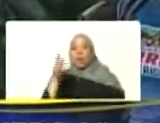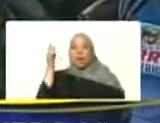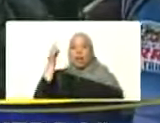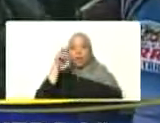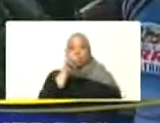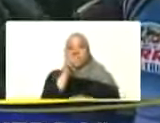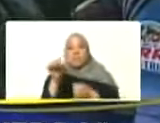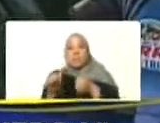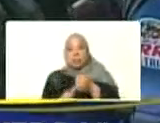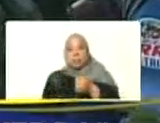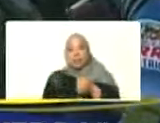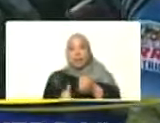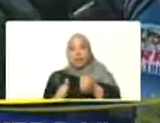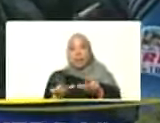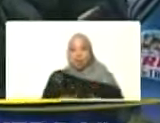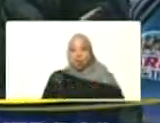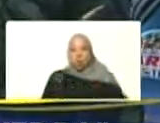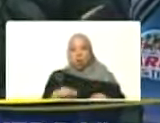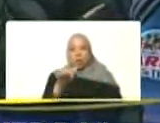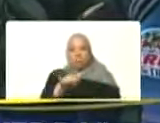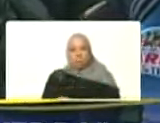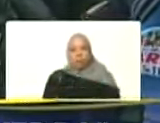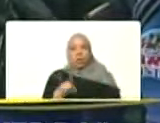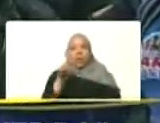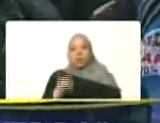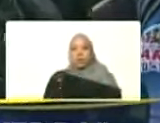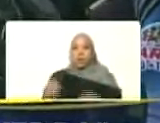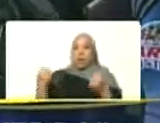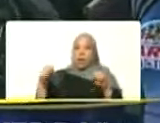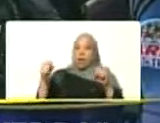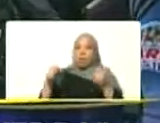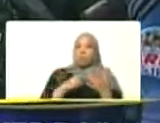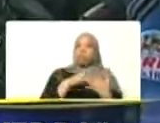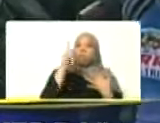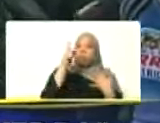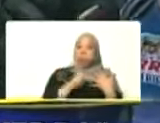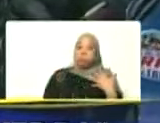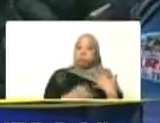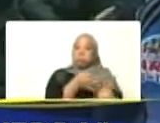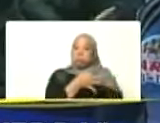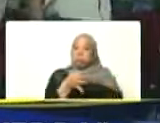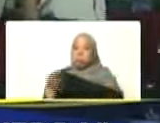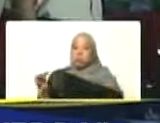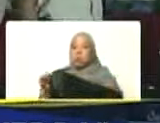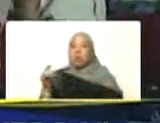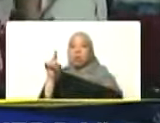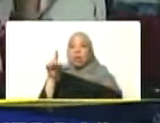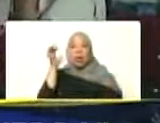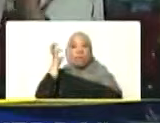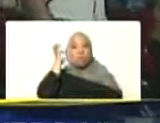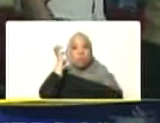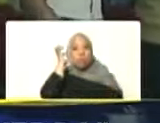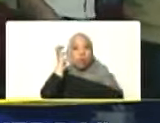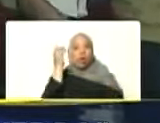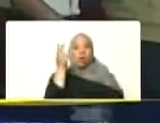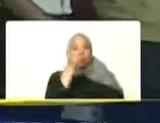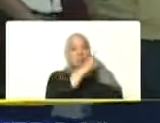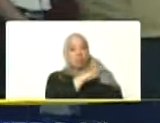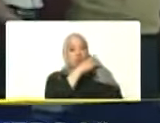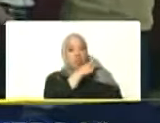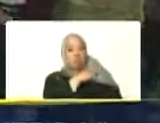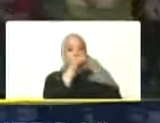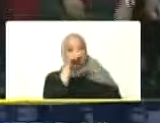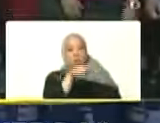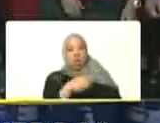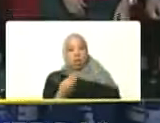viceministra, y todos los que activan, si se quiere, en este tremendo plan. Yo creo que, bueno, aquí está Gabriela, que también es la directora, que es responsable